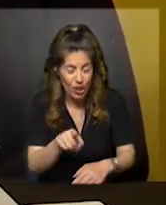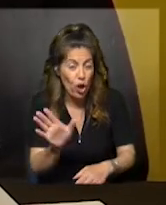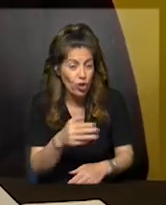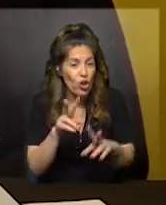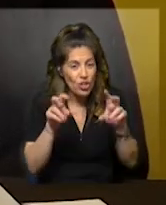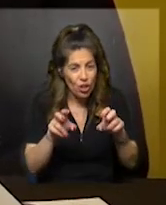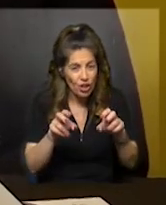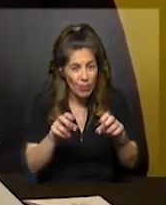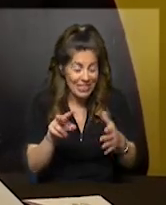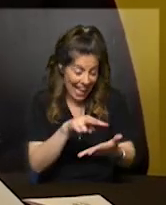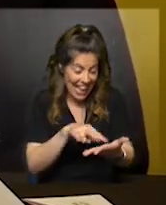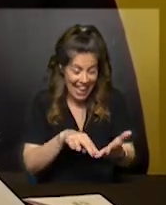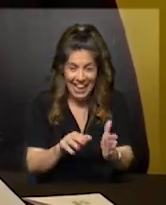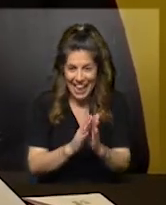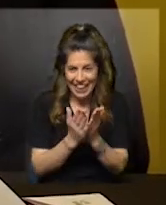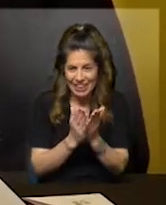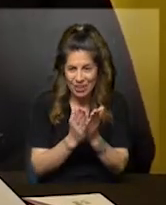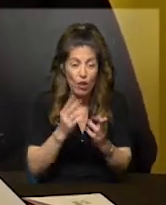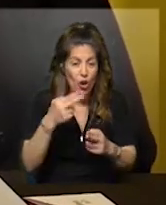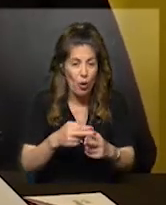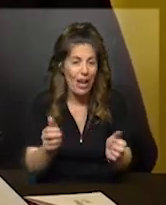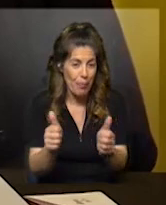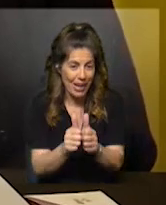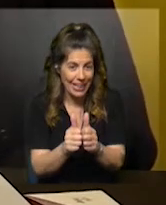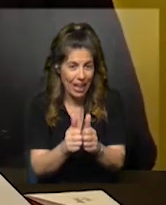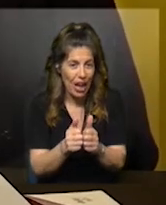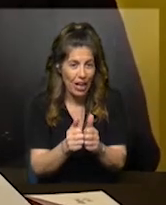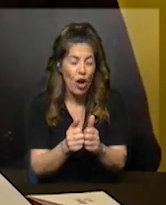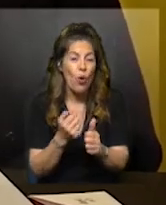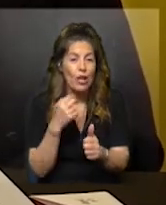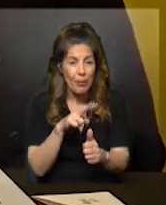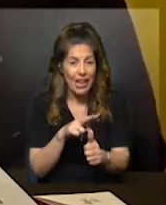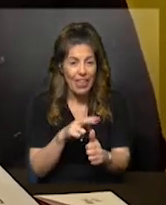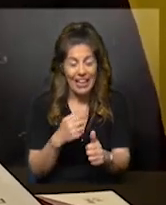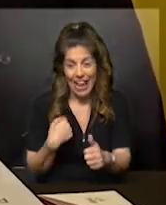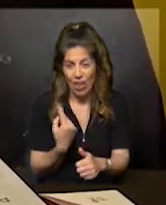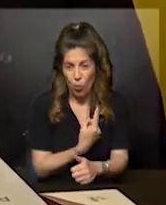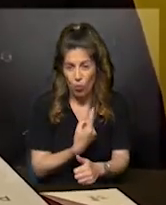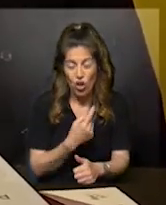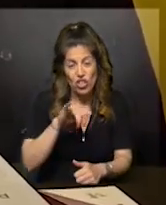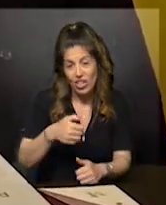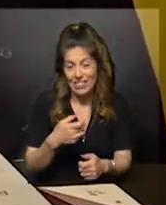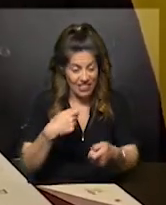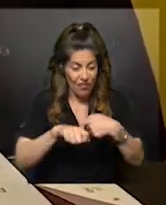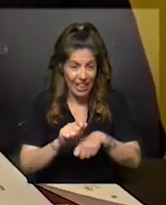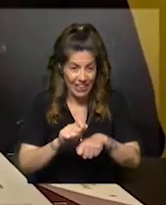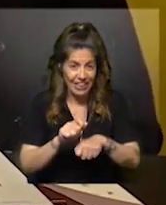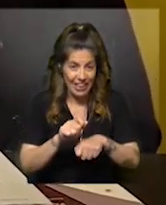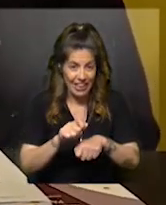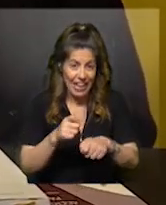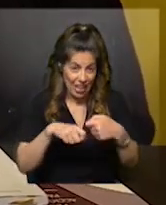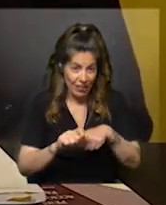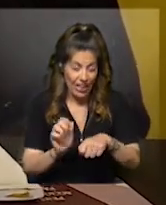temas es leer el libro el libro se llama la pareja una mirada desde el personalismo ya está en todas las librerías es de grupo planeta editorial